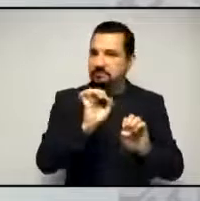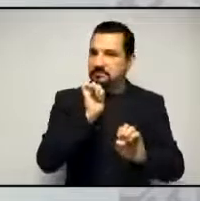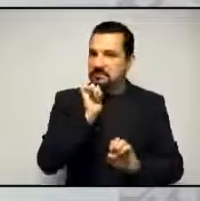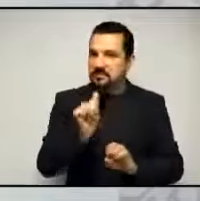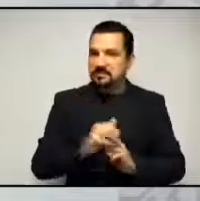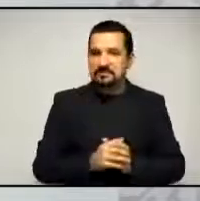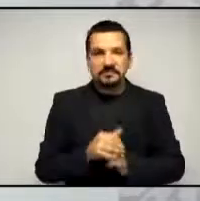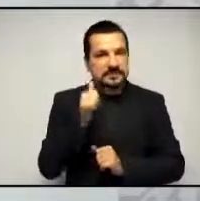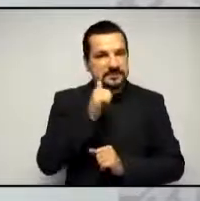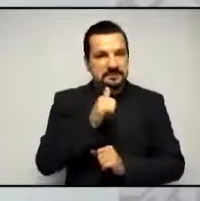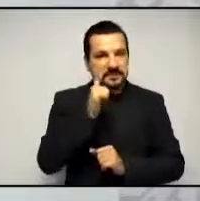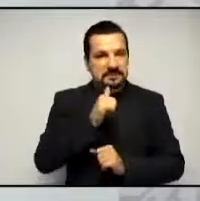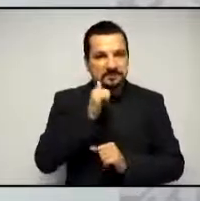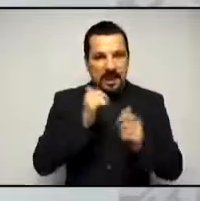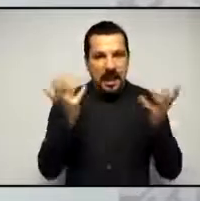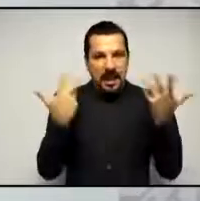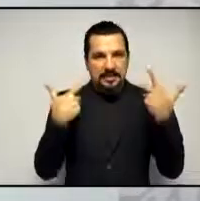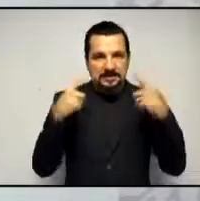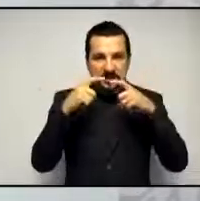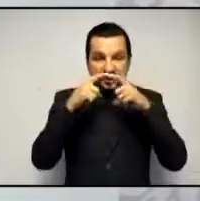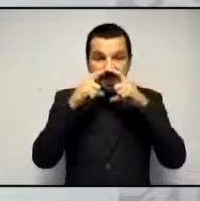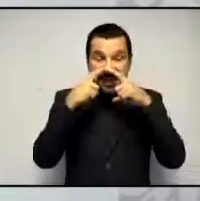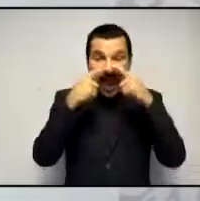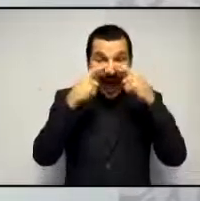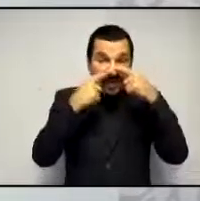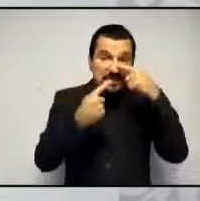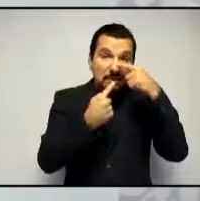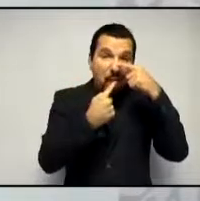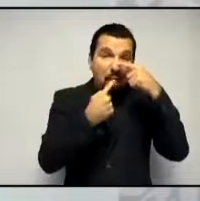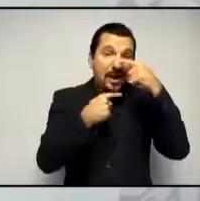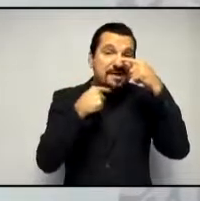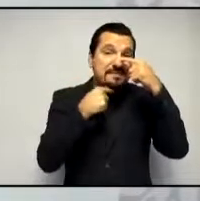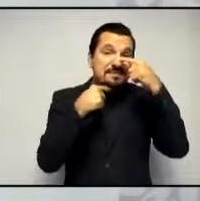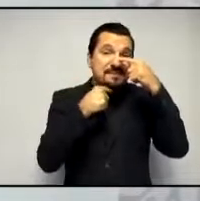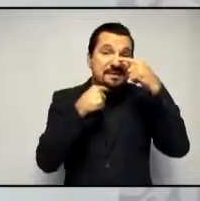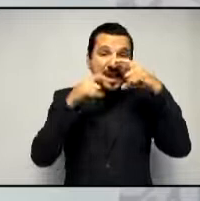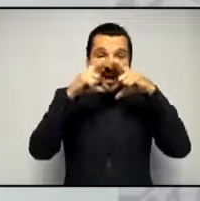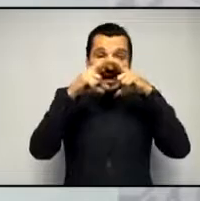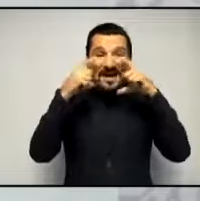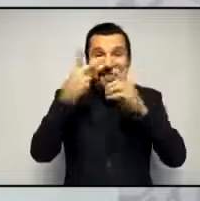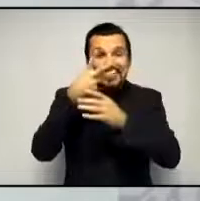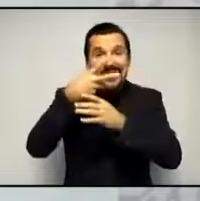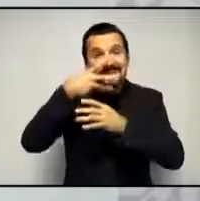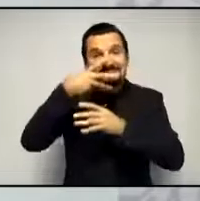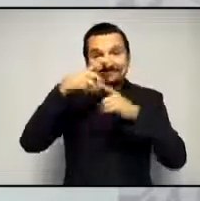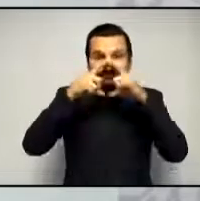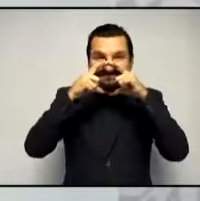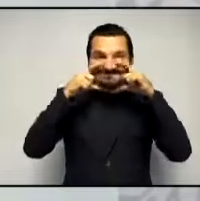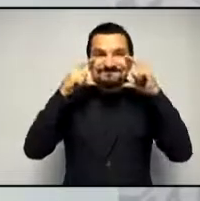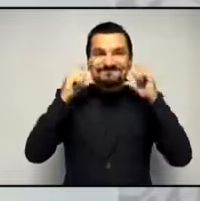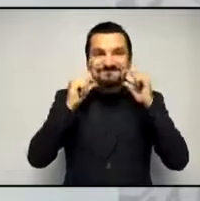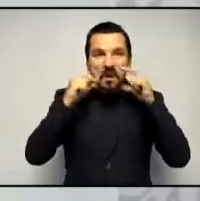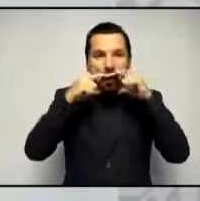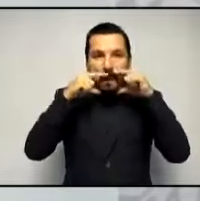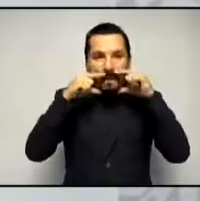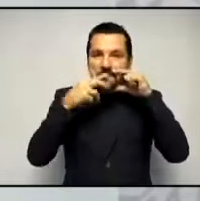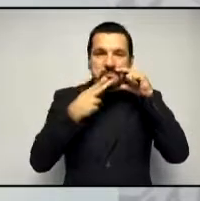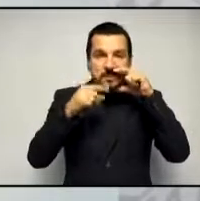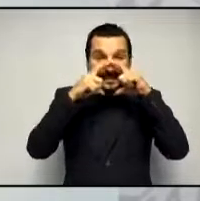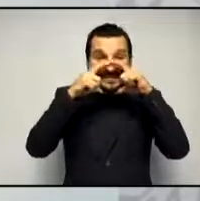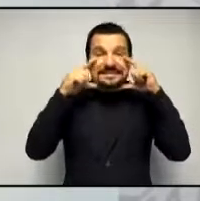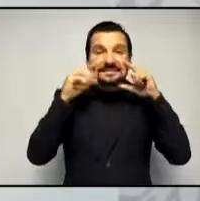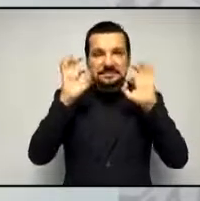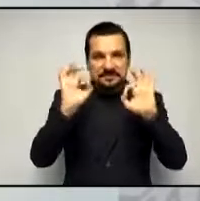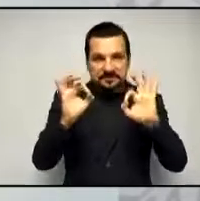siempre debe permanecer cubriendo nariz boca y barbilla y algo también